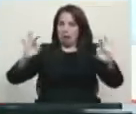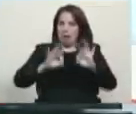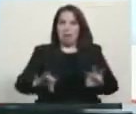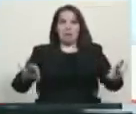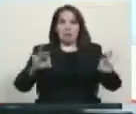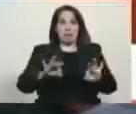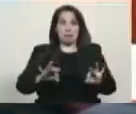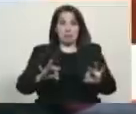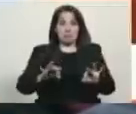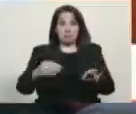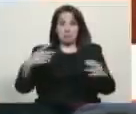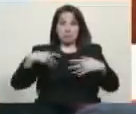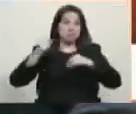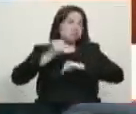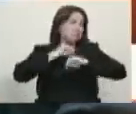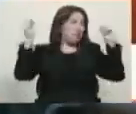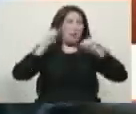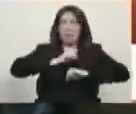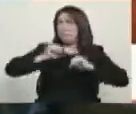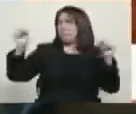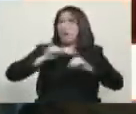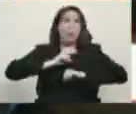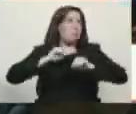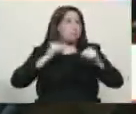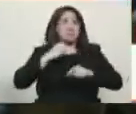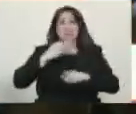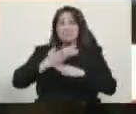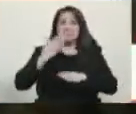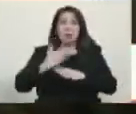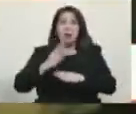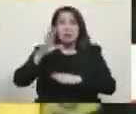nosotros, ni mil bombas que lancen.